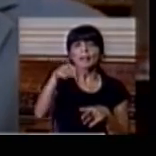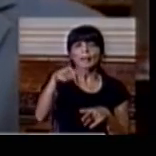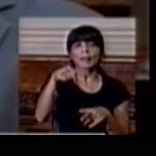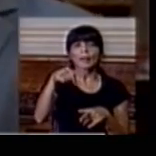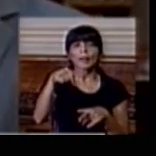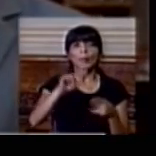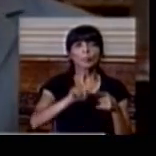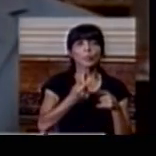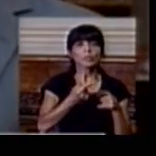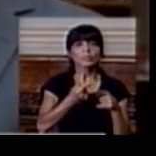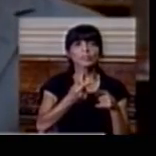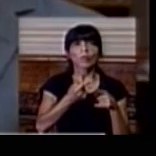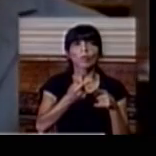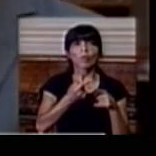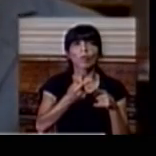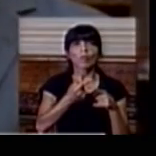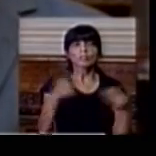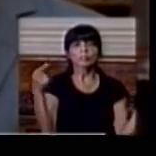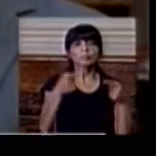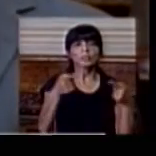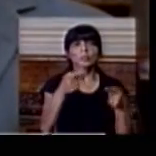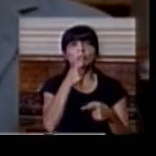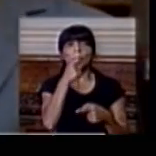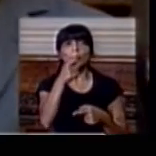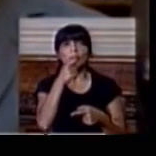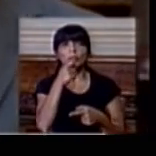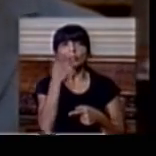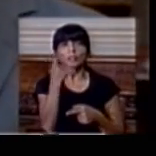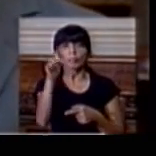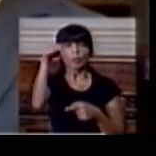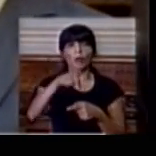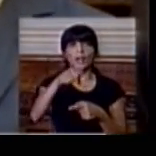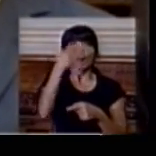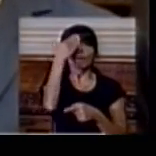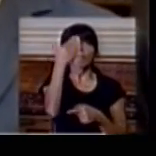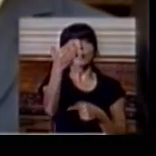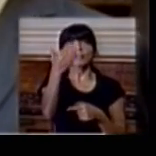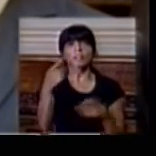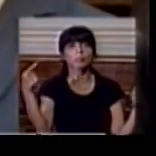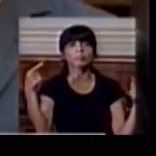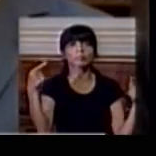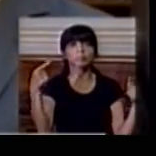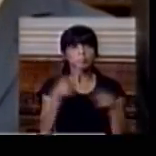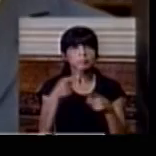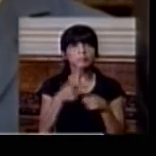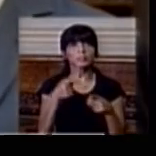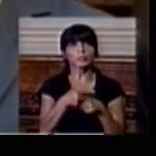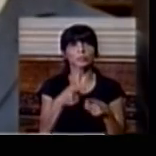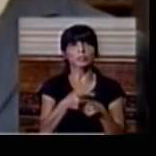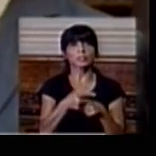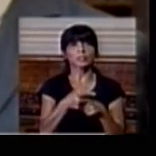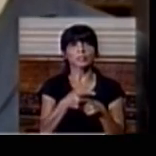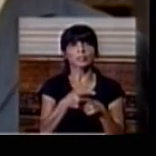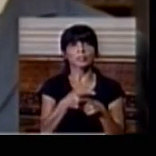políticos. Vamos a jerarquizar la política, vamos a discutir de política acá y vamos a discutir con ustedes. No queremos nosotros que nos manden a decir los